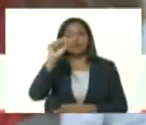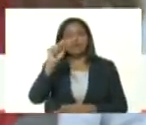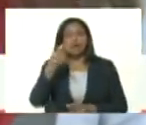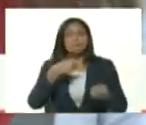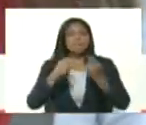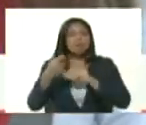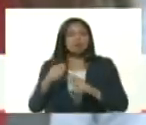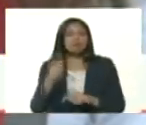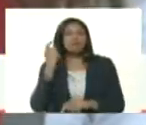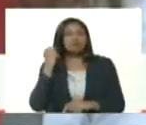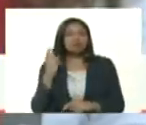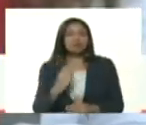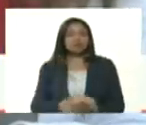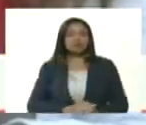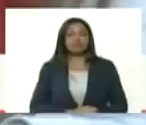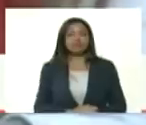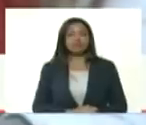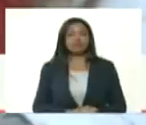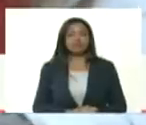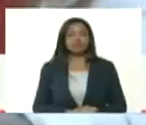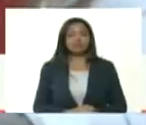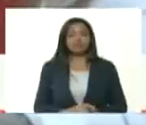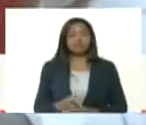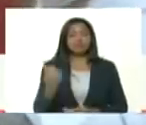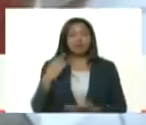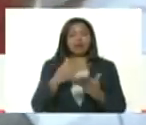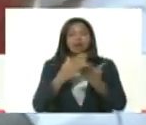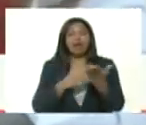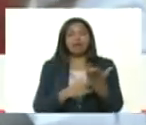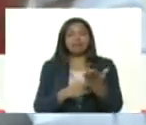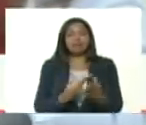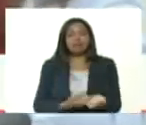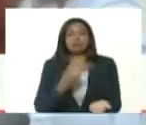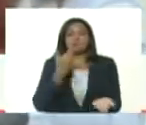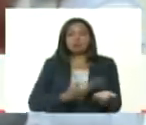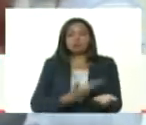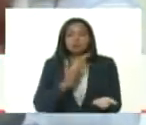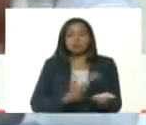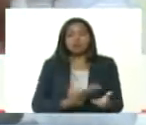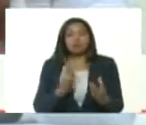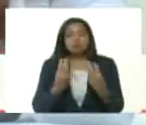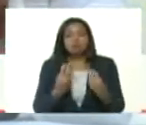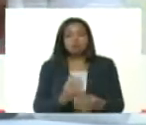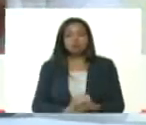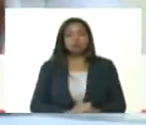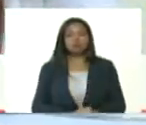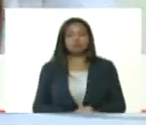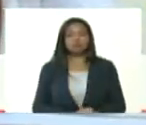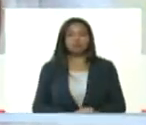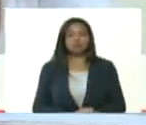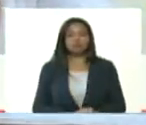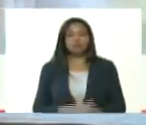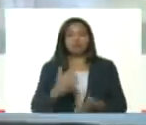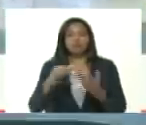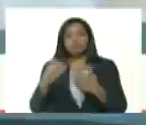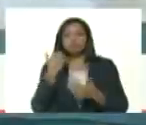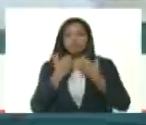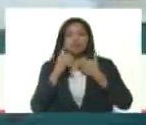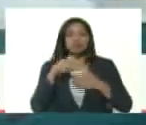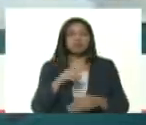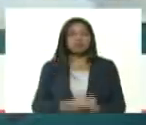comerciante ella. Tiene antecedentes de hipertensión arterial y de otras